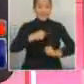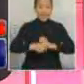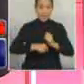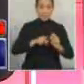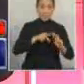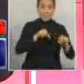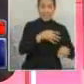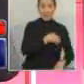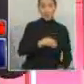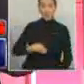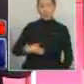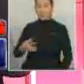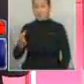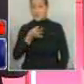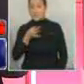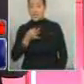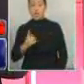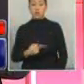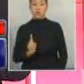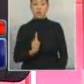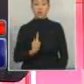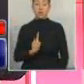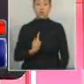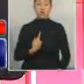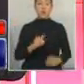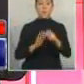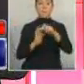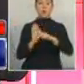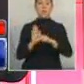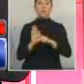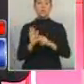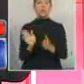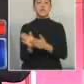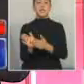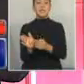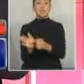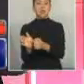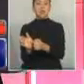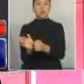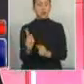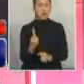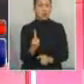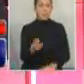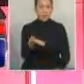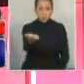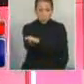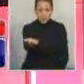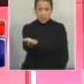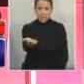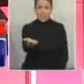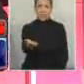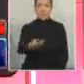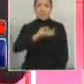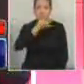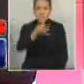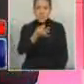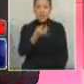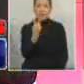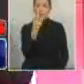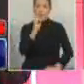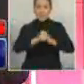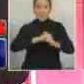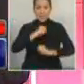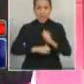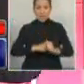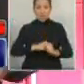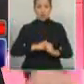eso el gobierno ha dicho, nosotros no llevamos este proyecto para dar testimonio, sino para que ustedes se pongan frente a sus dichos de 20 años y